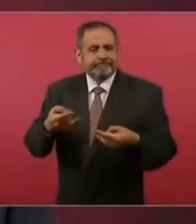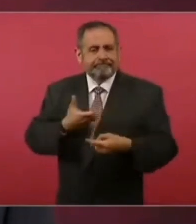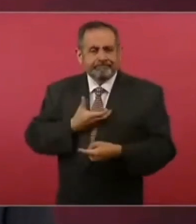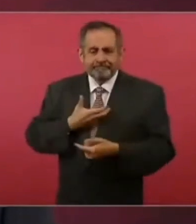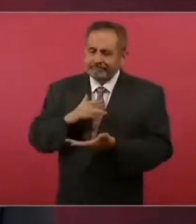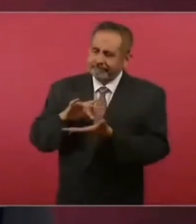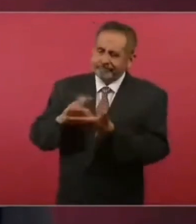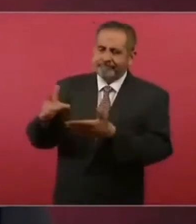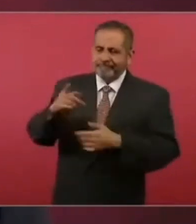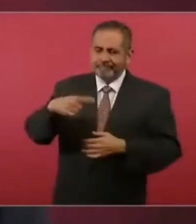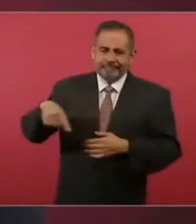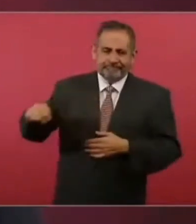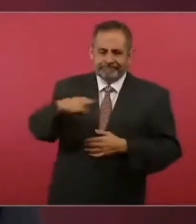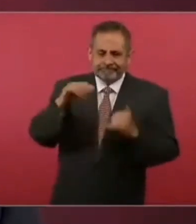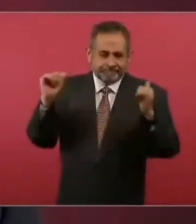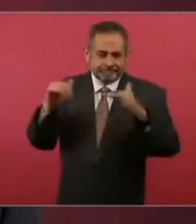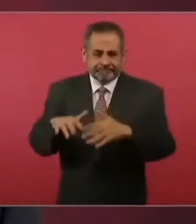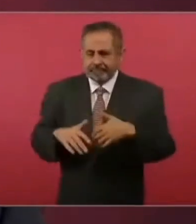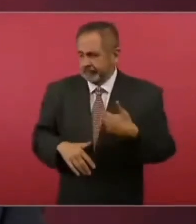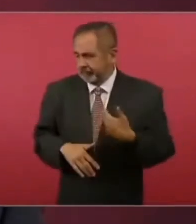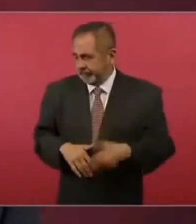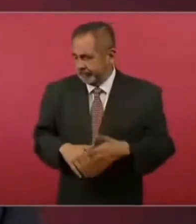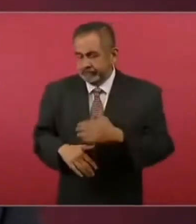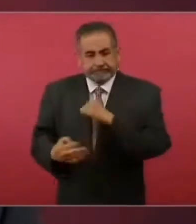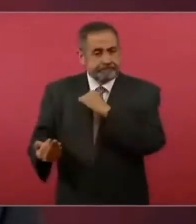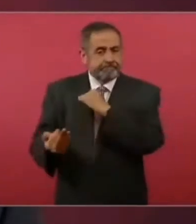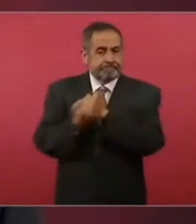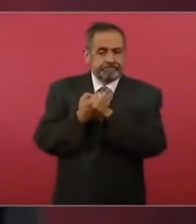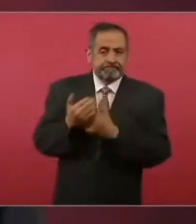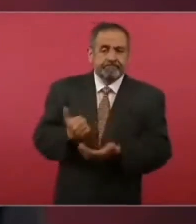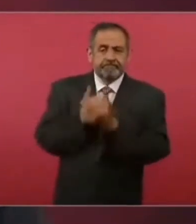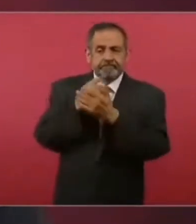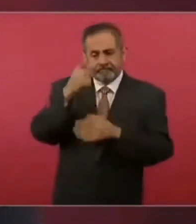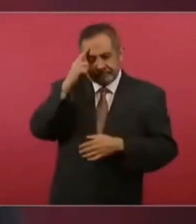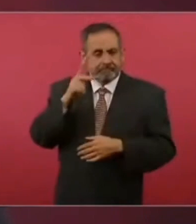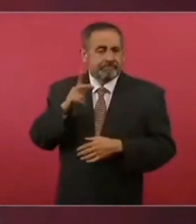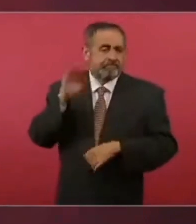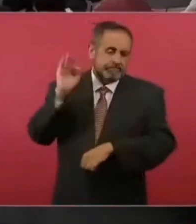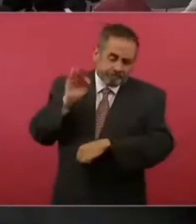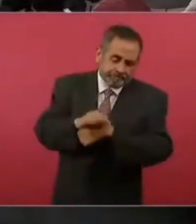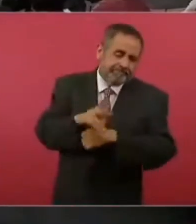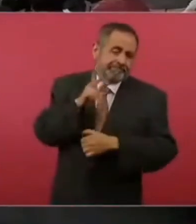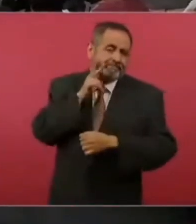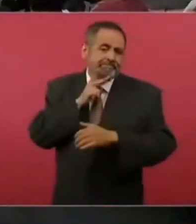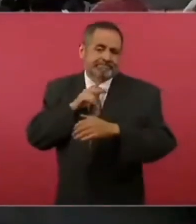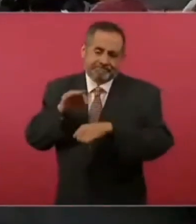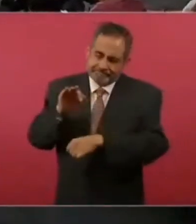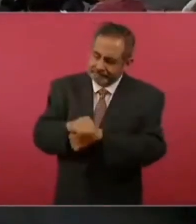al pueblo, la defensa del petróleo,